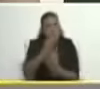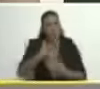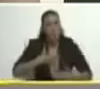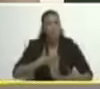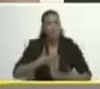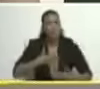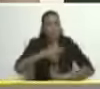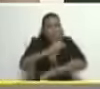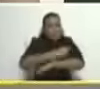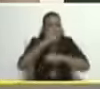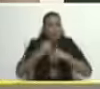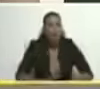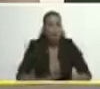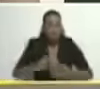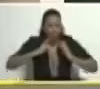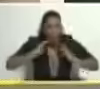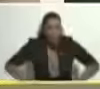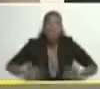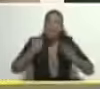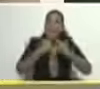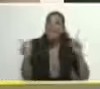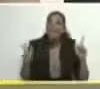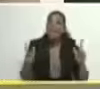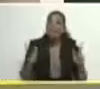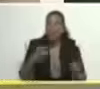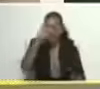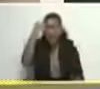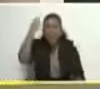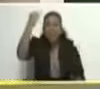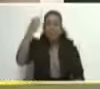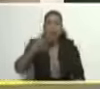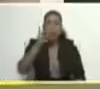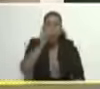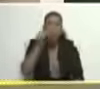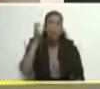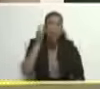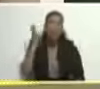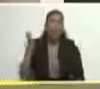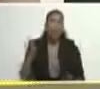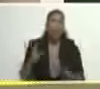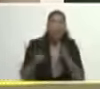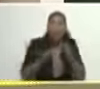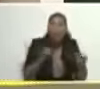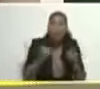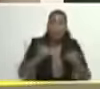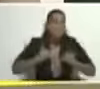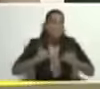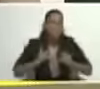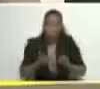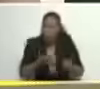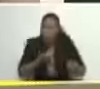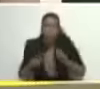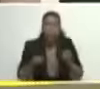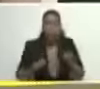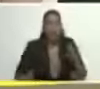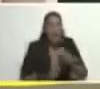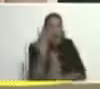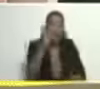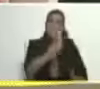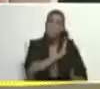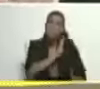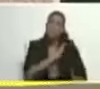la decencia humana, libertad de hombres y mujeres, el control de tus recursos, construir tus